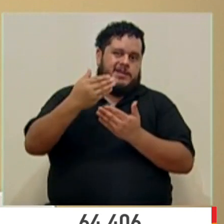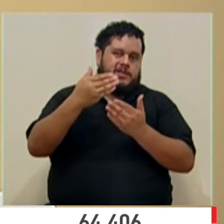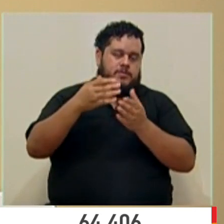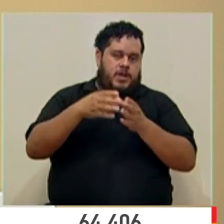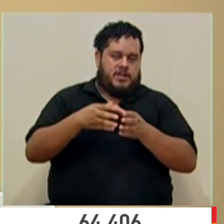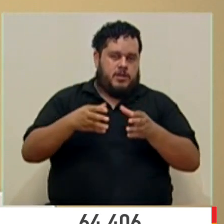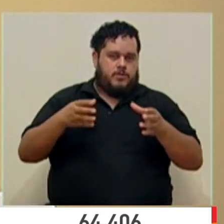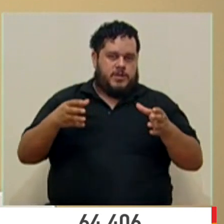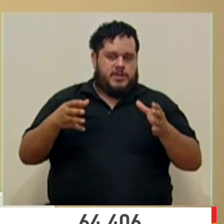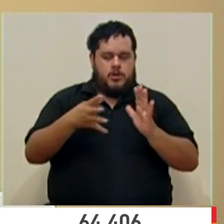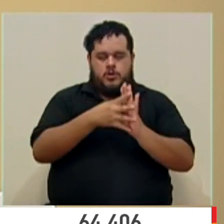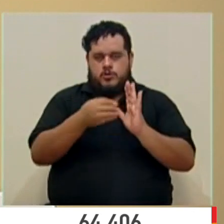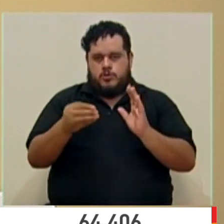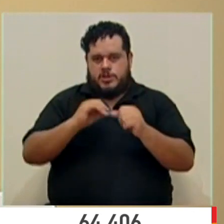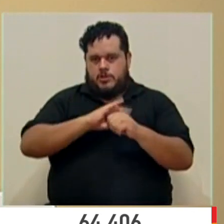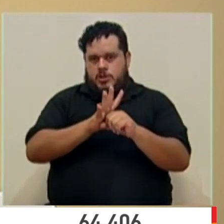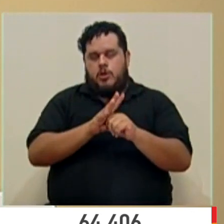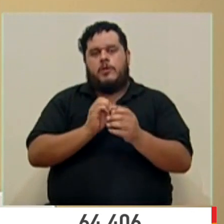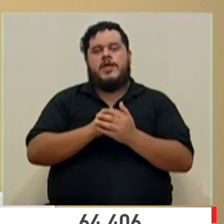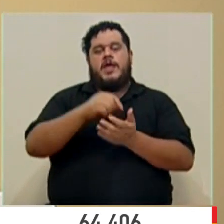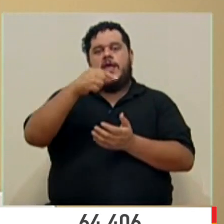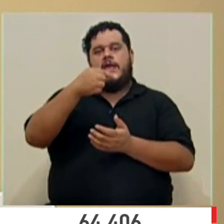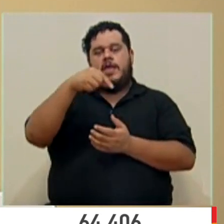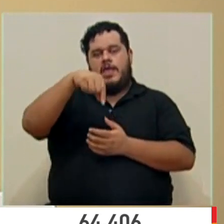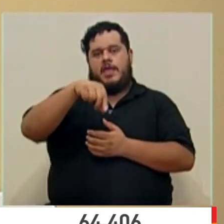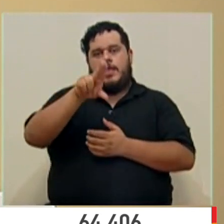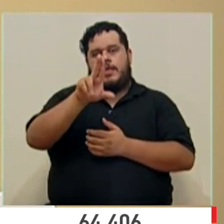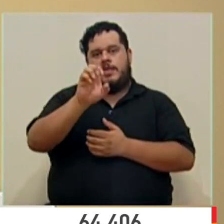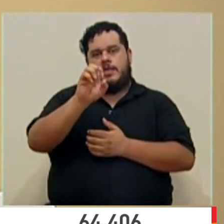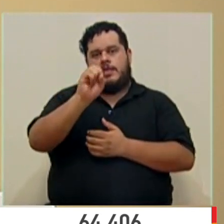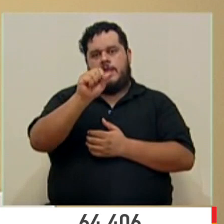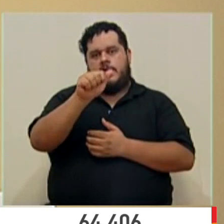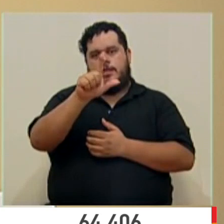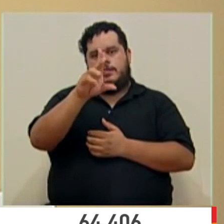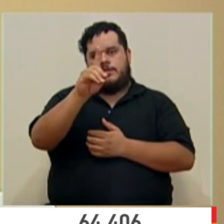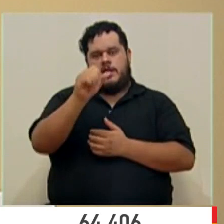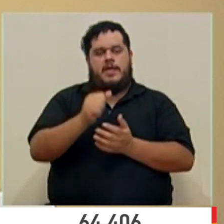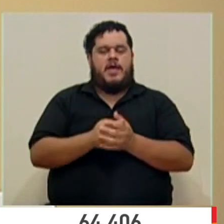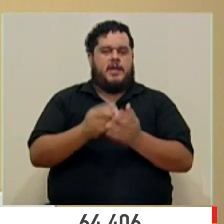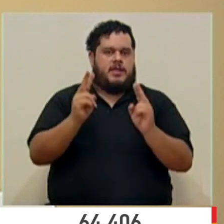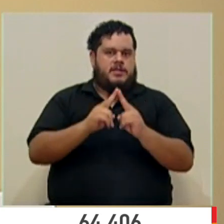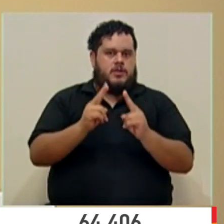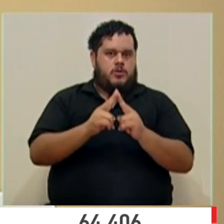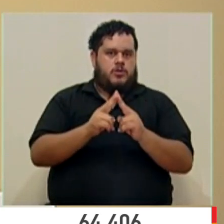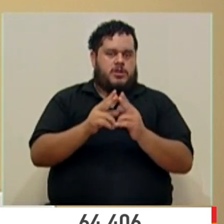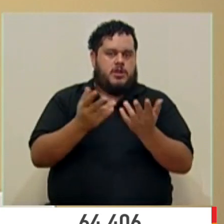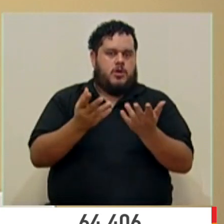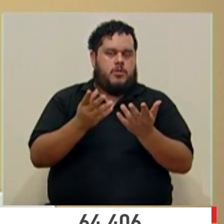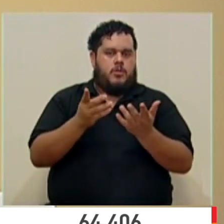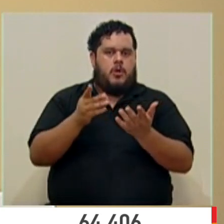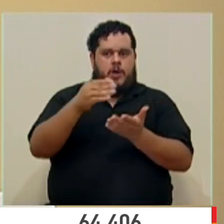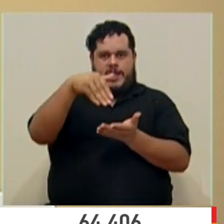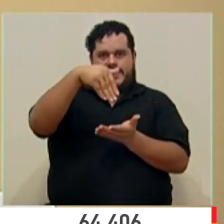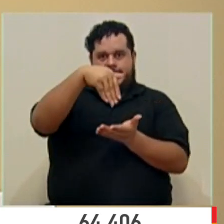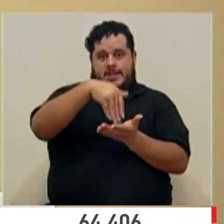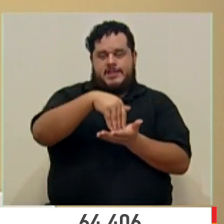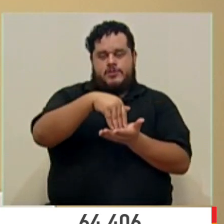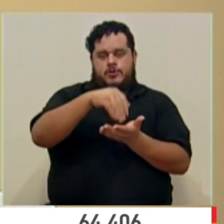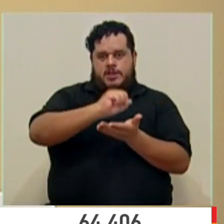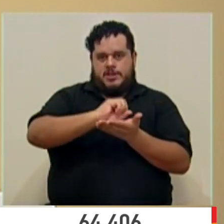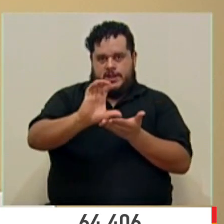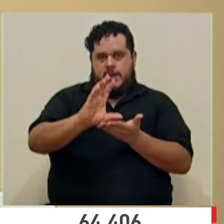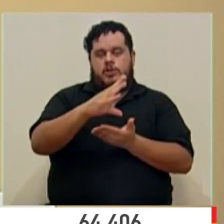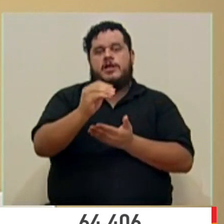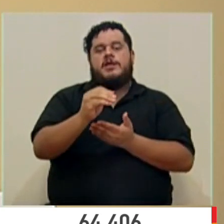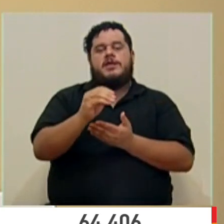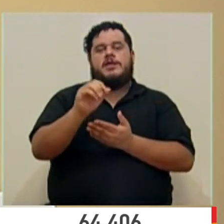aumentaron los casos en Quesada, en el distrito de Quesada, que es lo que comúnmente se conoce como el distrito central, y